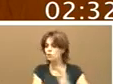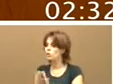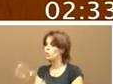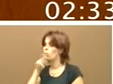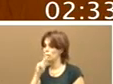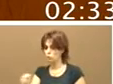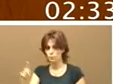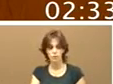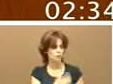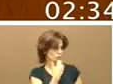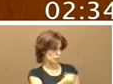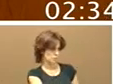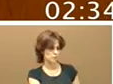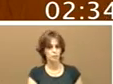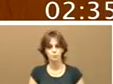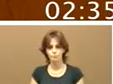gracias presidente